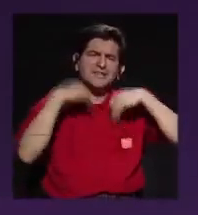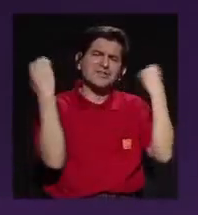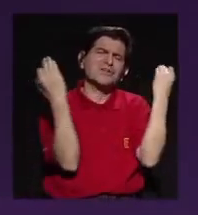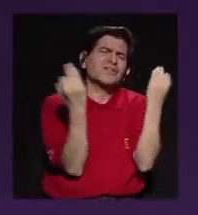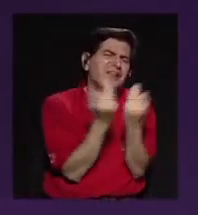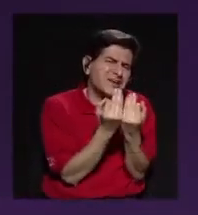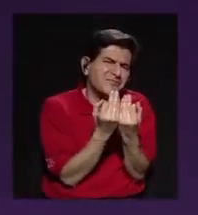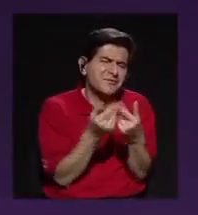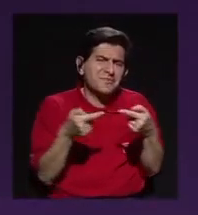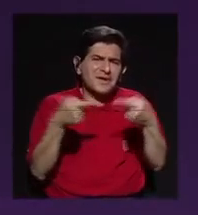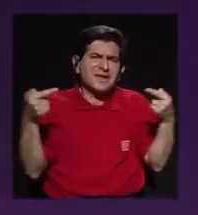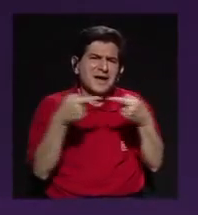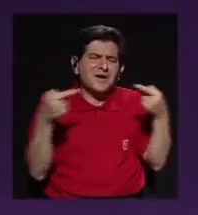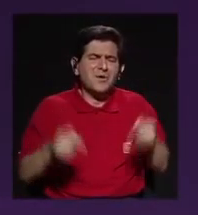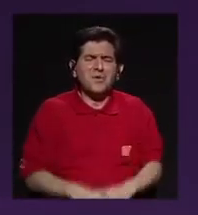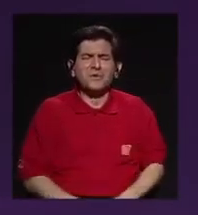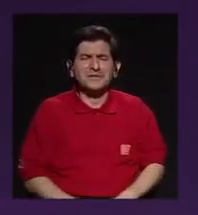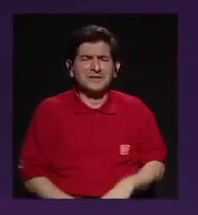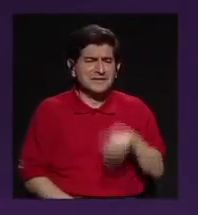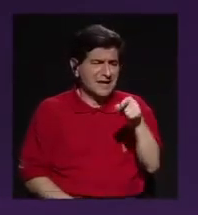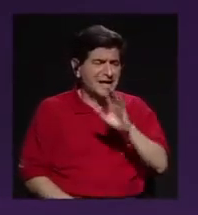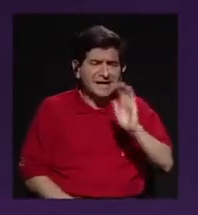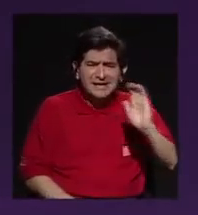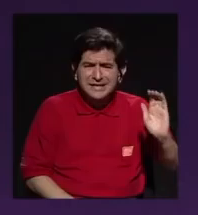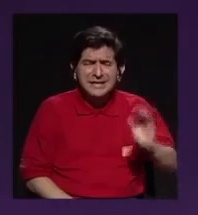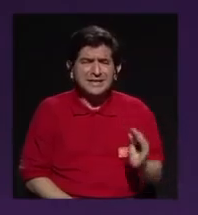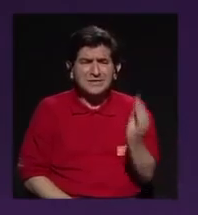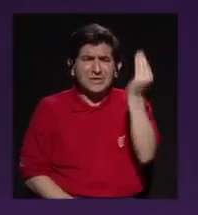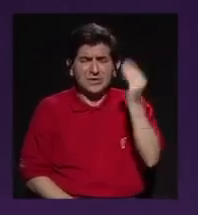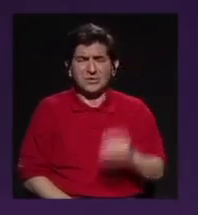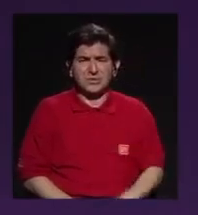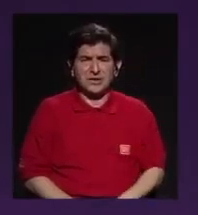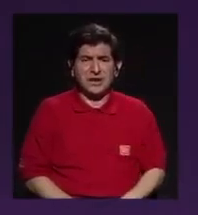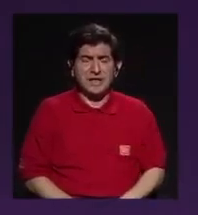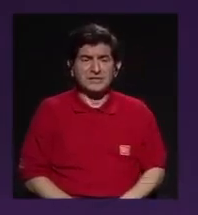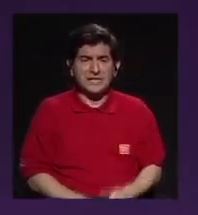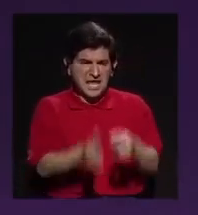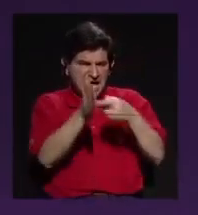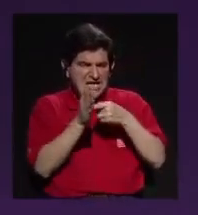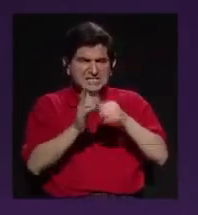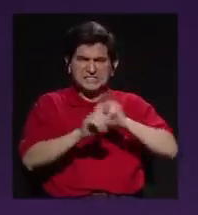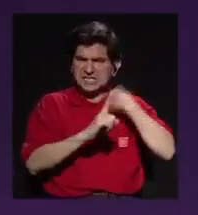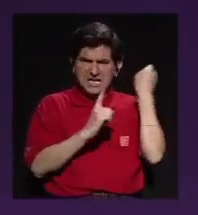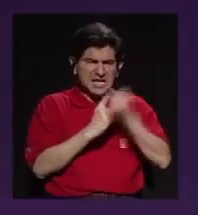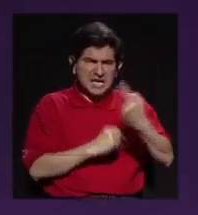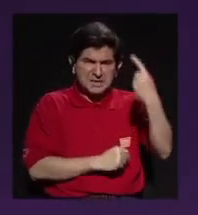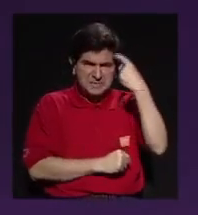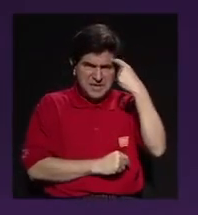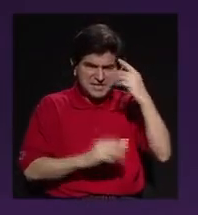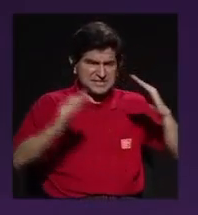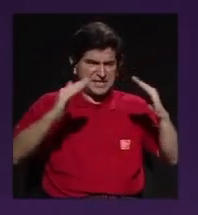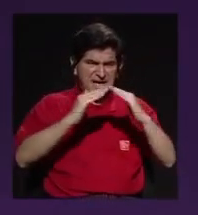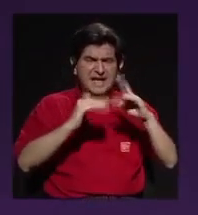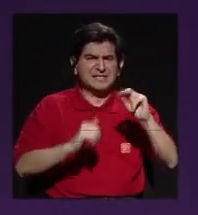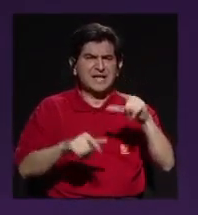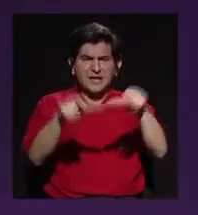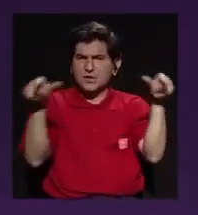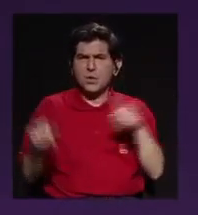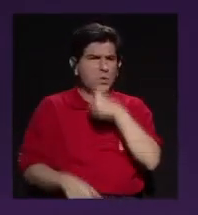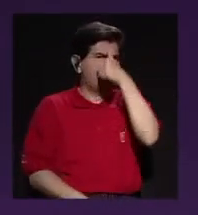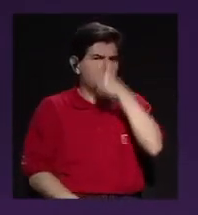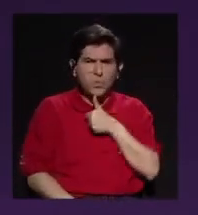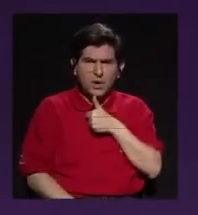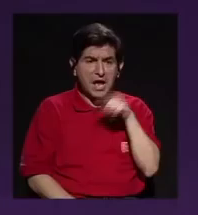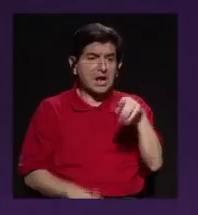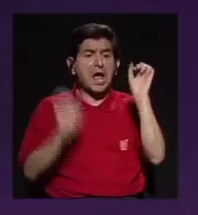familia contra los seres más vulnerables. ¿Quiénes somos las que hemos demandado que la sociedad no considere que el hogar es un lugar privado